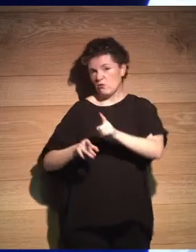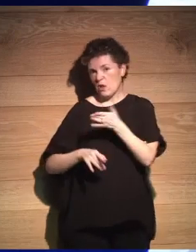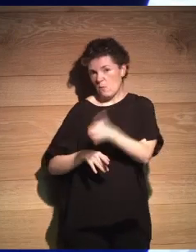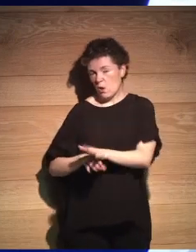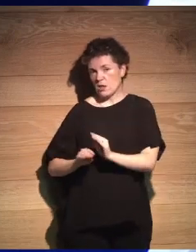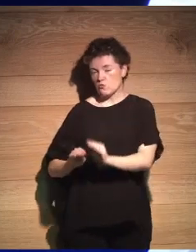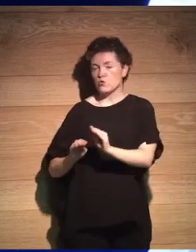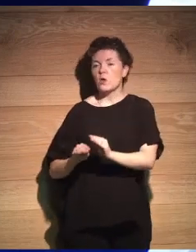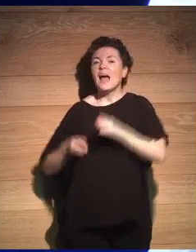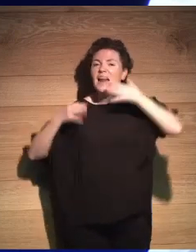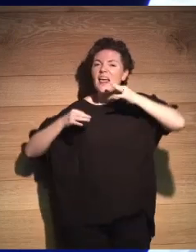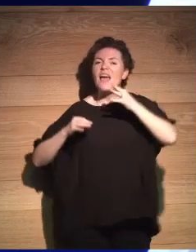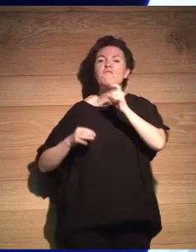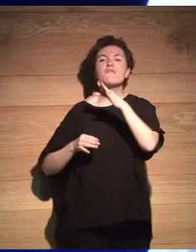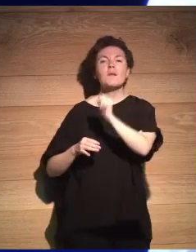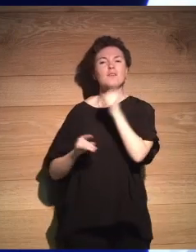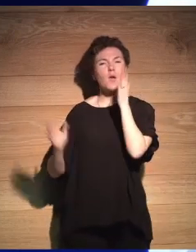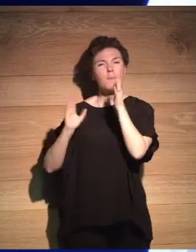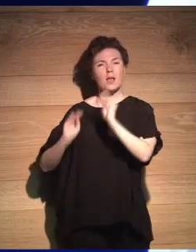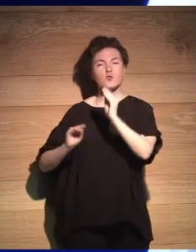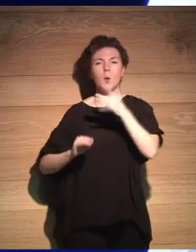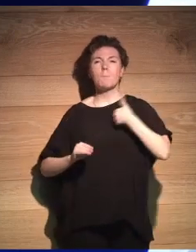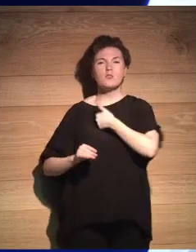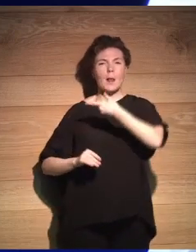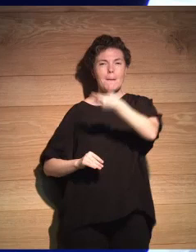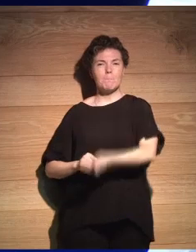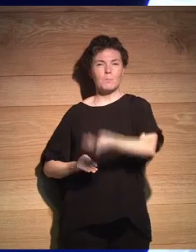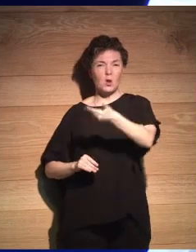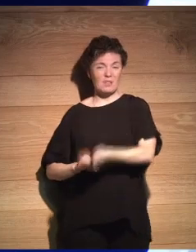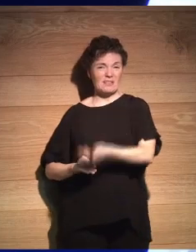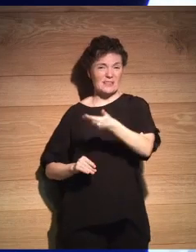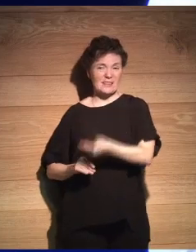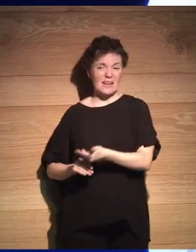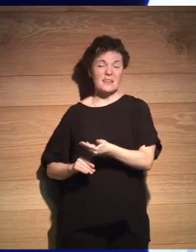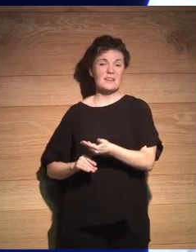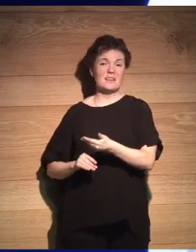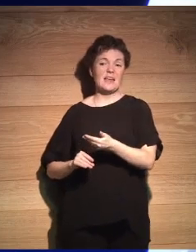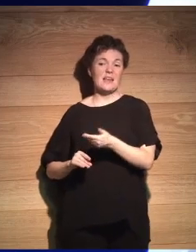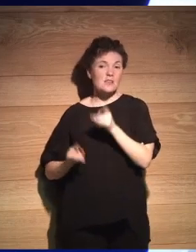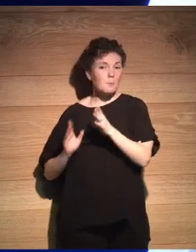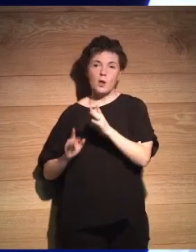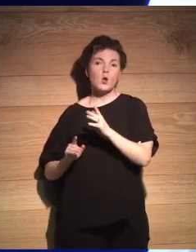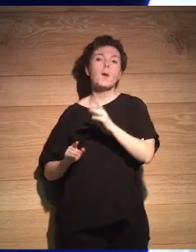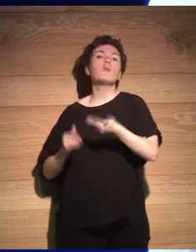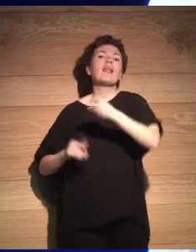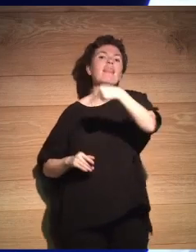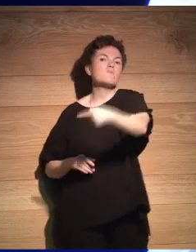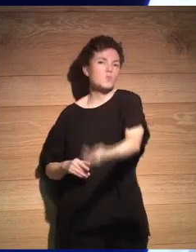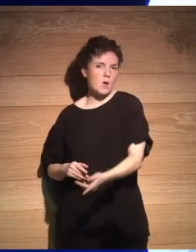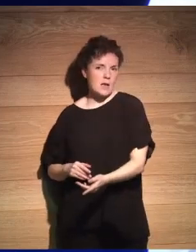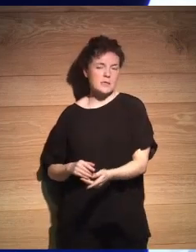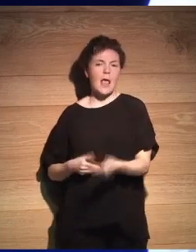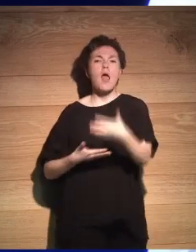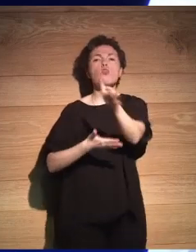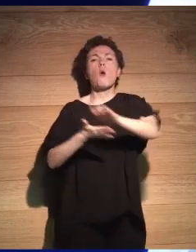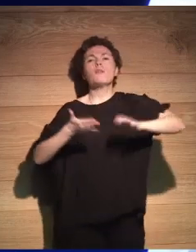Que realmente Philby en esa época tampoco era un personaje tan importante como llegó a ser mucho después, y realmente es que no hay